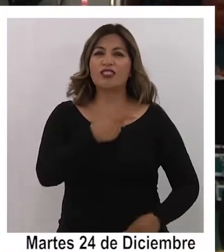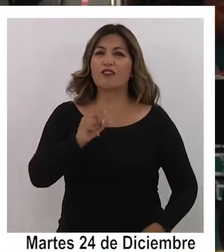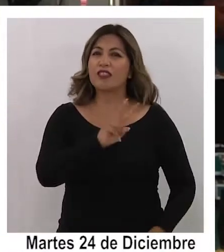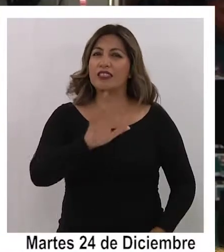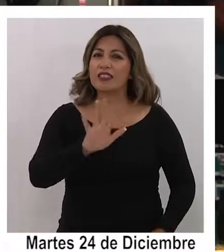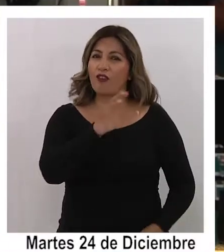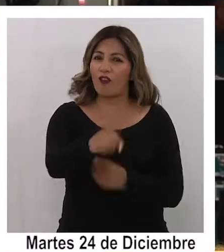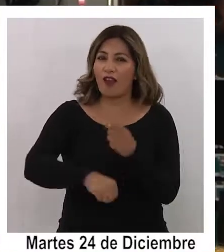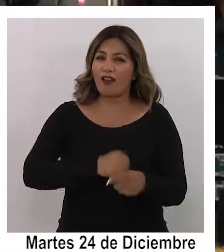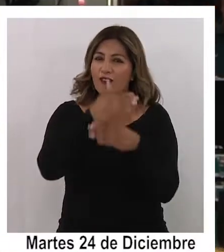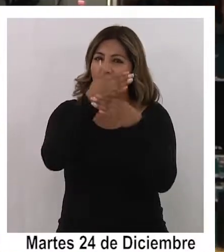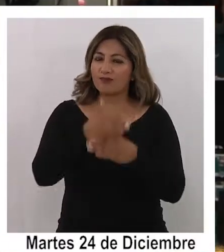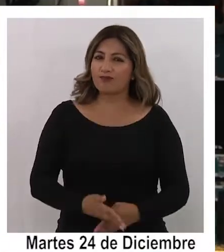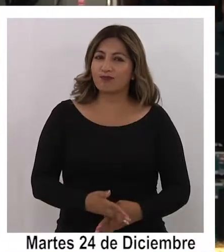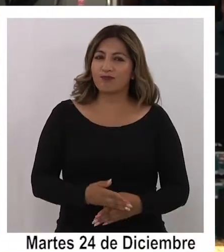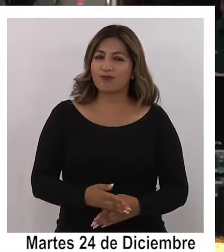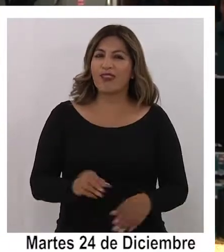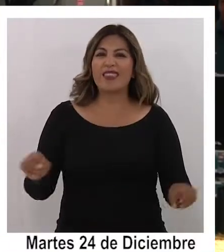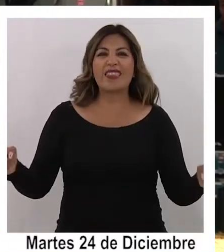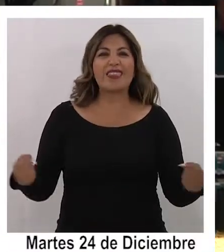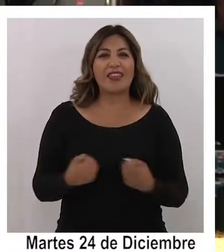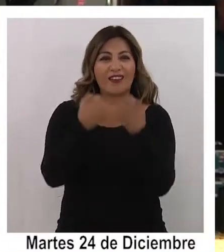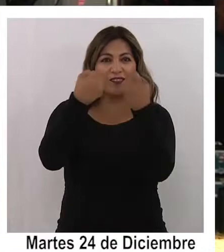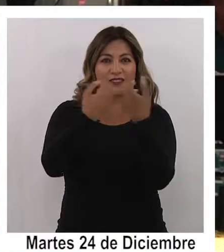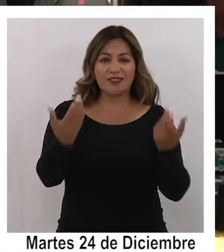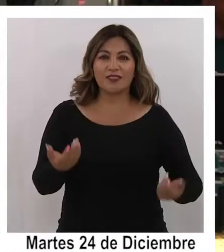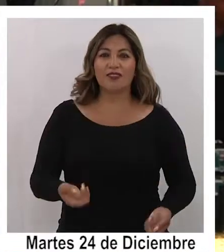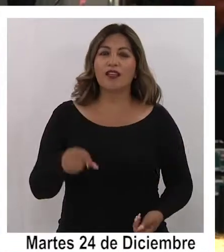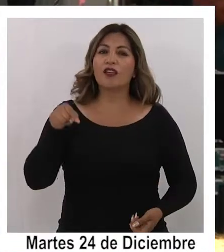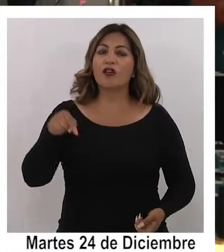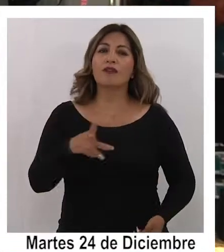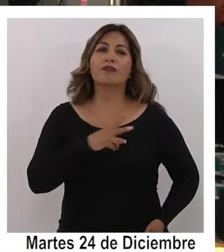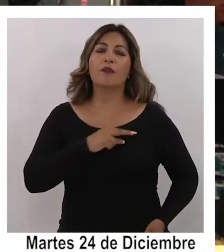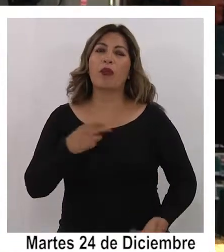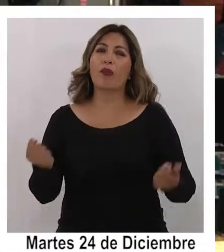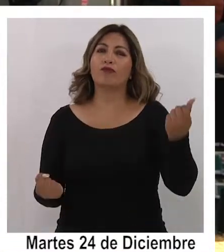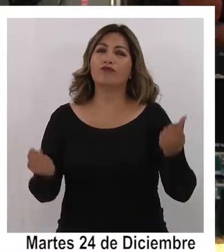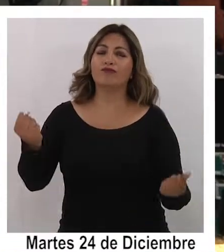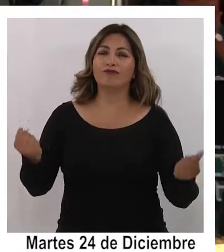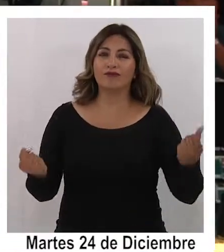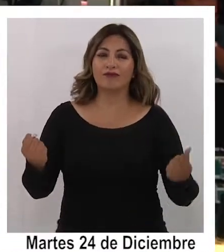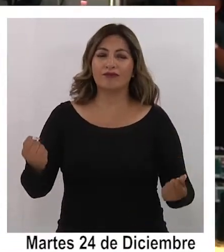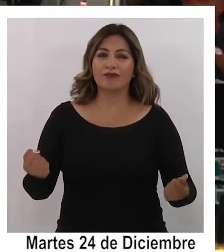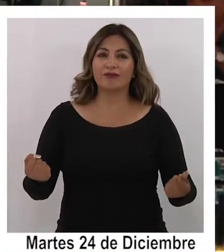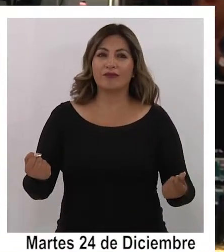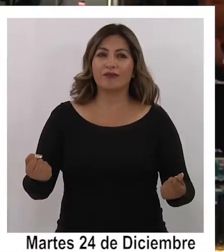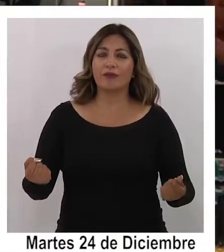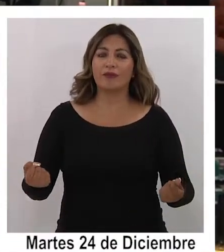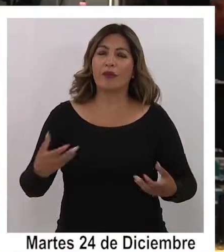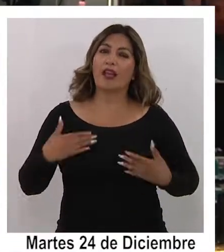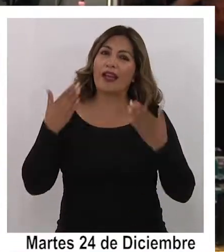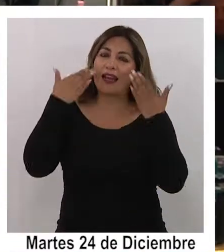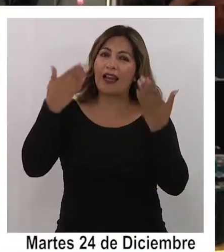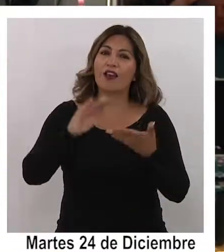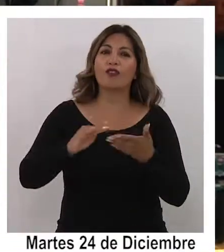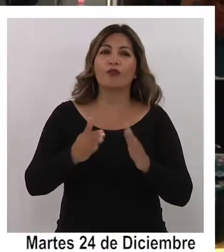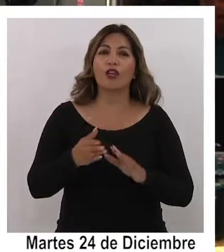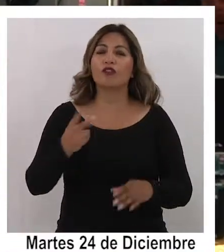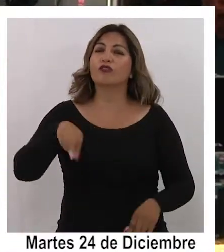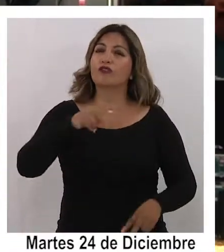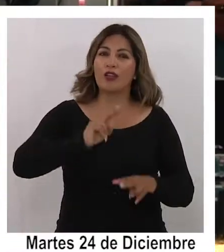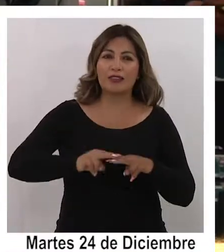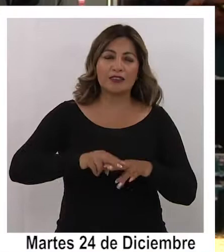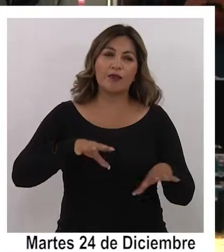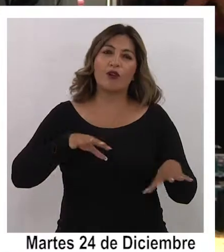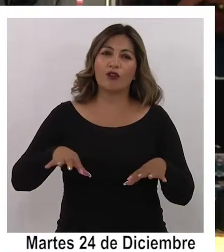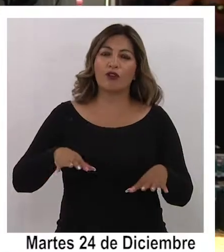con los 125 años de aniversario y con este premio un poco para parte de la comunidad, las